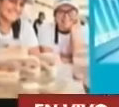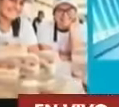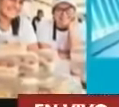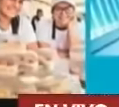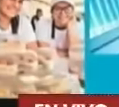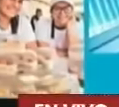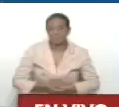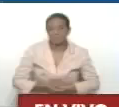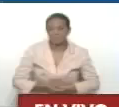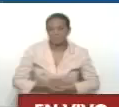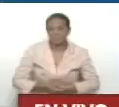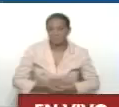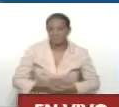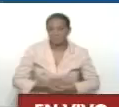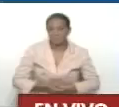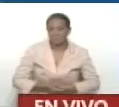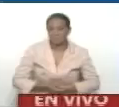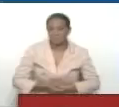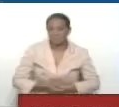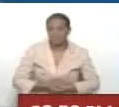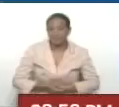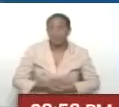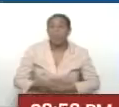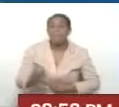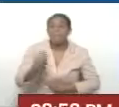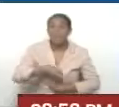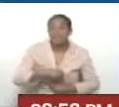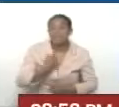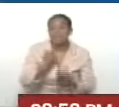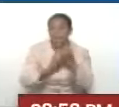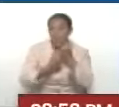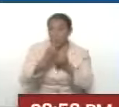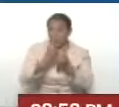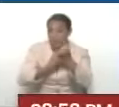Maduro, más. Más economía.